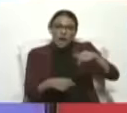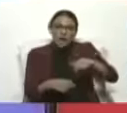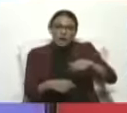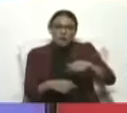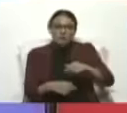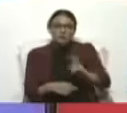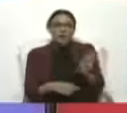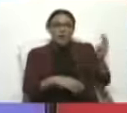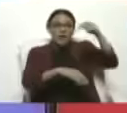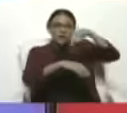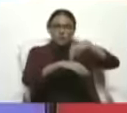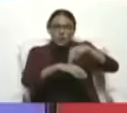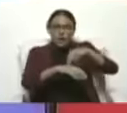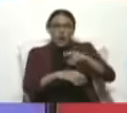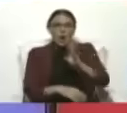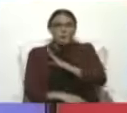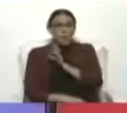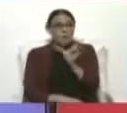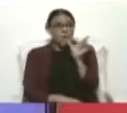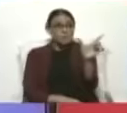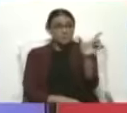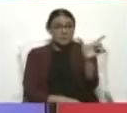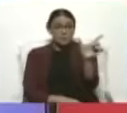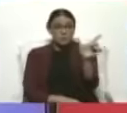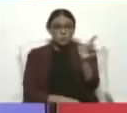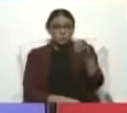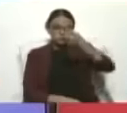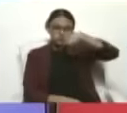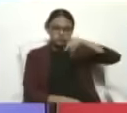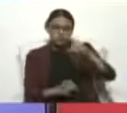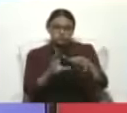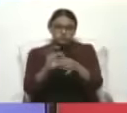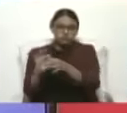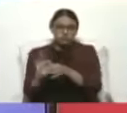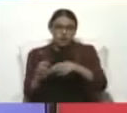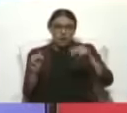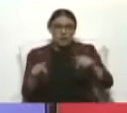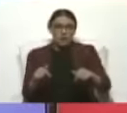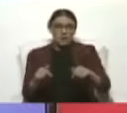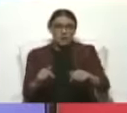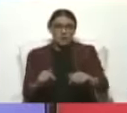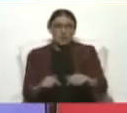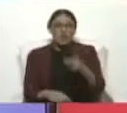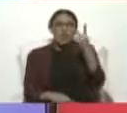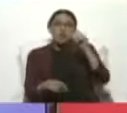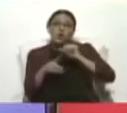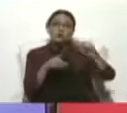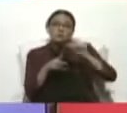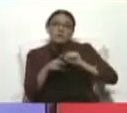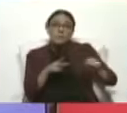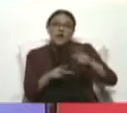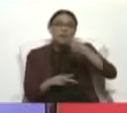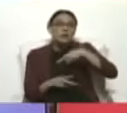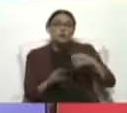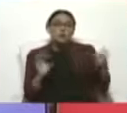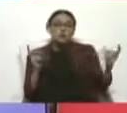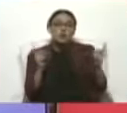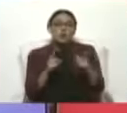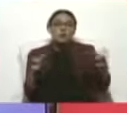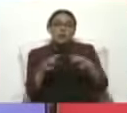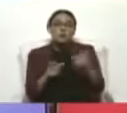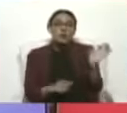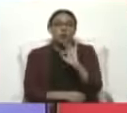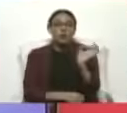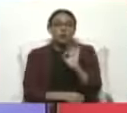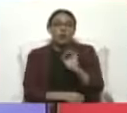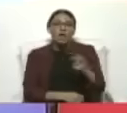Partido Socialista Unido de Venezuela. Hay dos semanas que no hacemos reunión formal, ¿ves? Yo